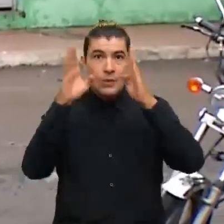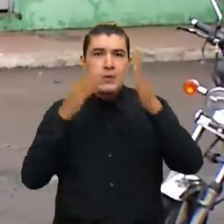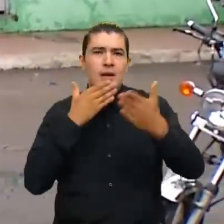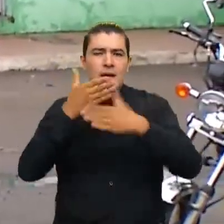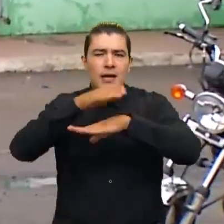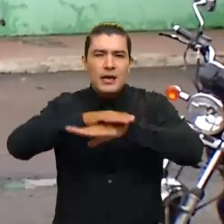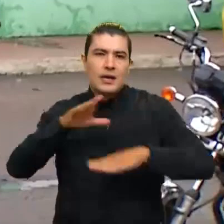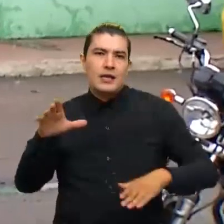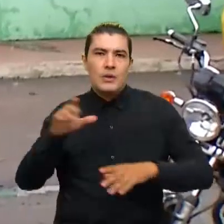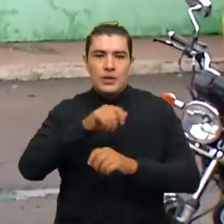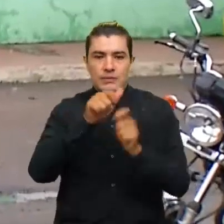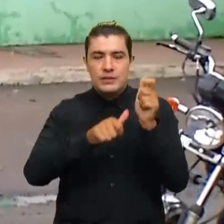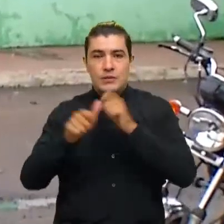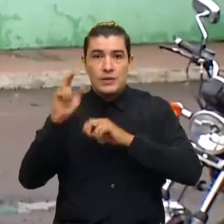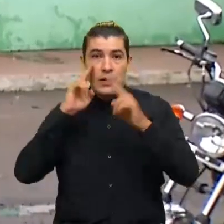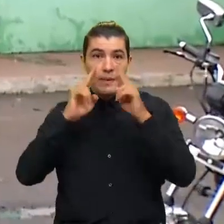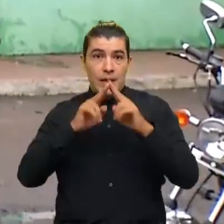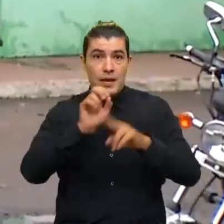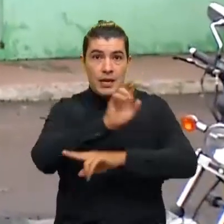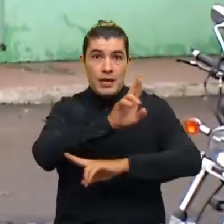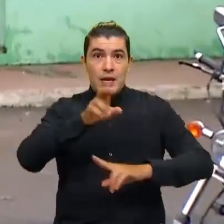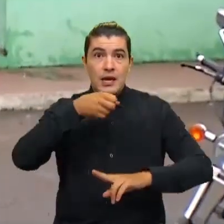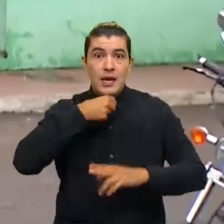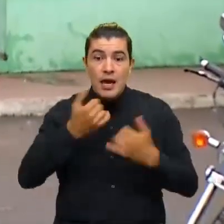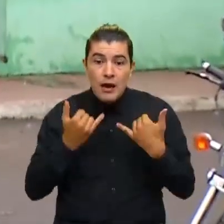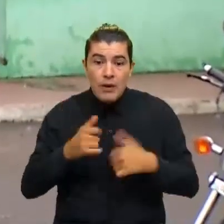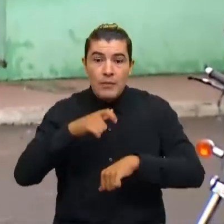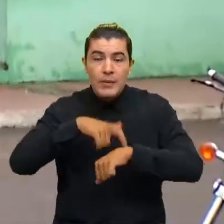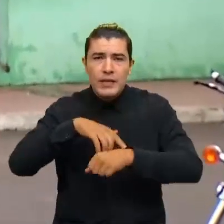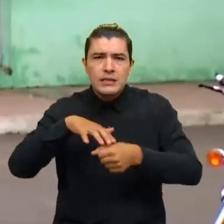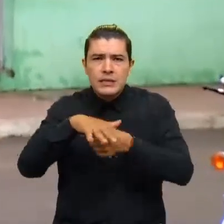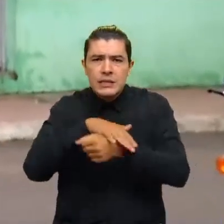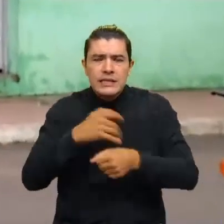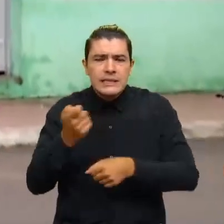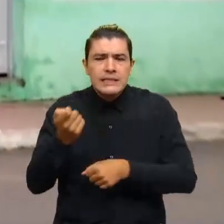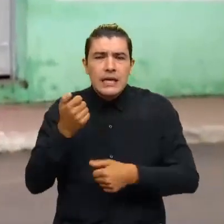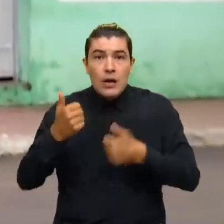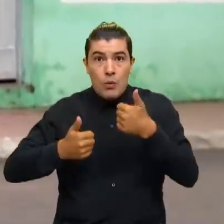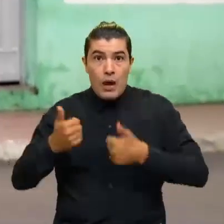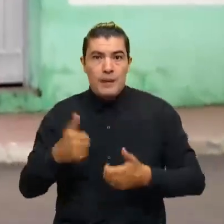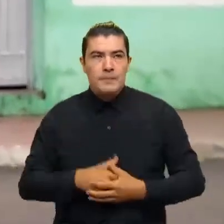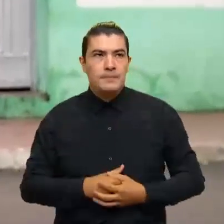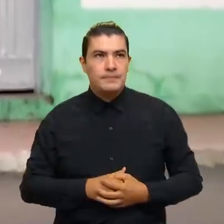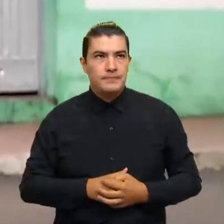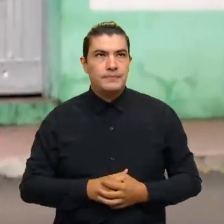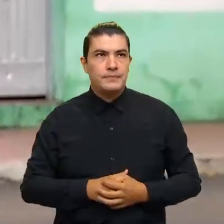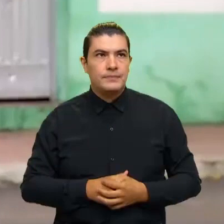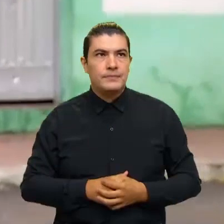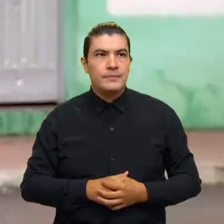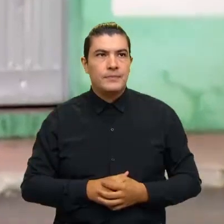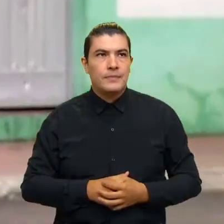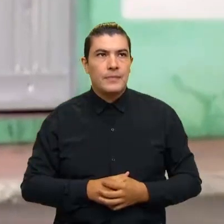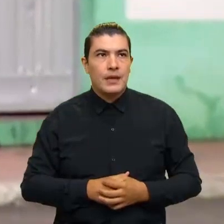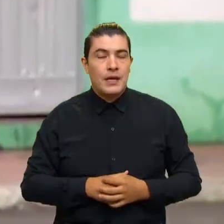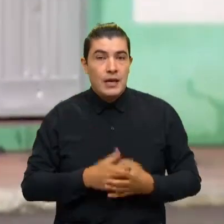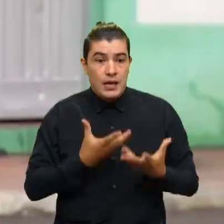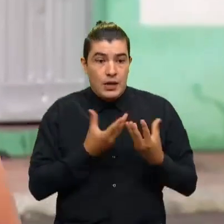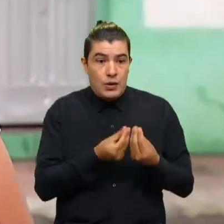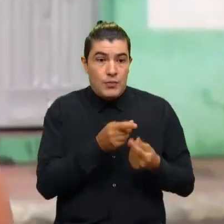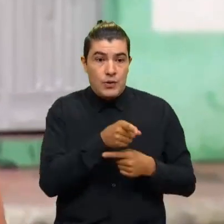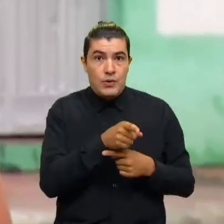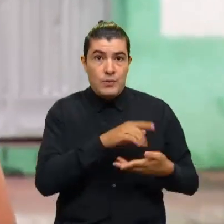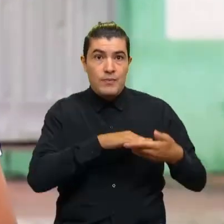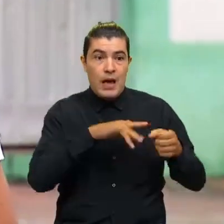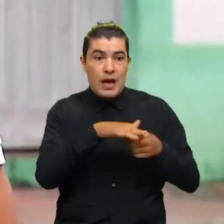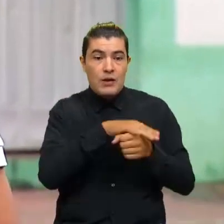los televidentes de Oriente Noticias. Tenemos un flagelo en estos momentos, y es que los frentes de seguridad que han sido creados por la comunidad del barrio Carora,